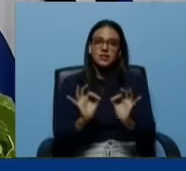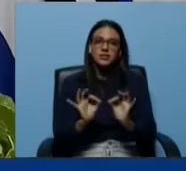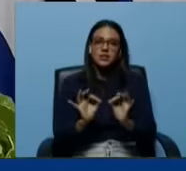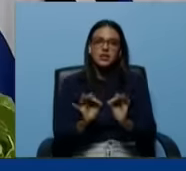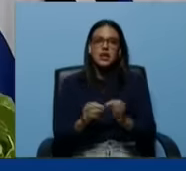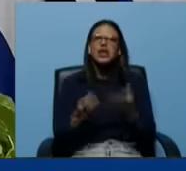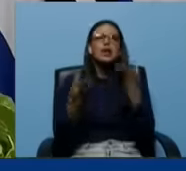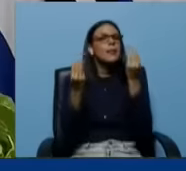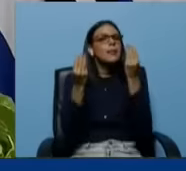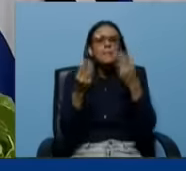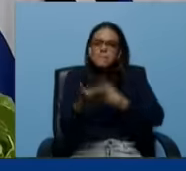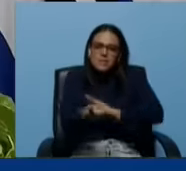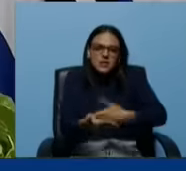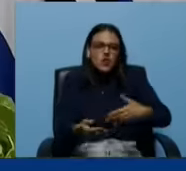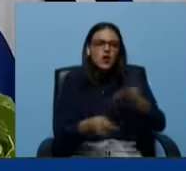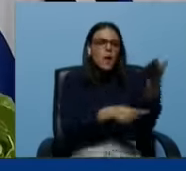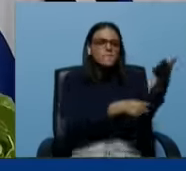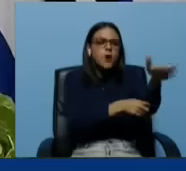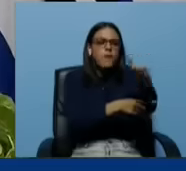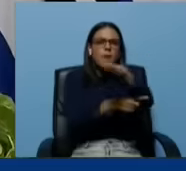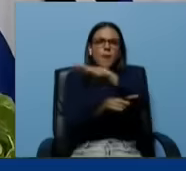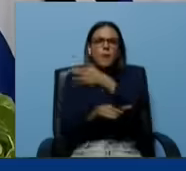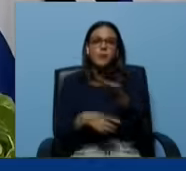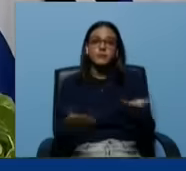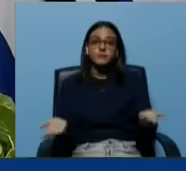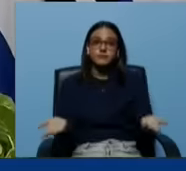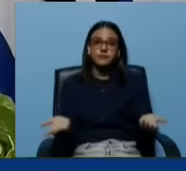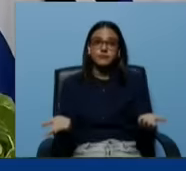de muertos a lo largo,